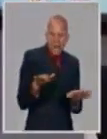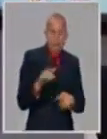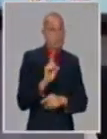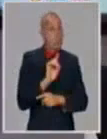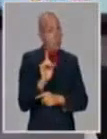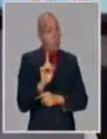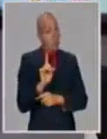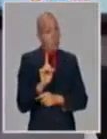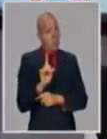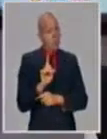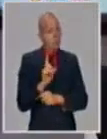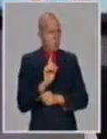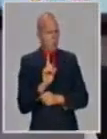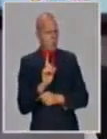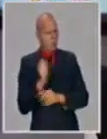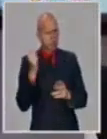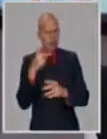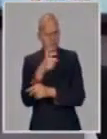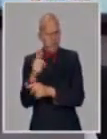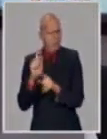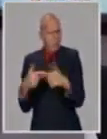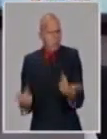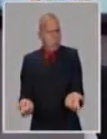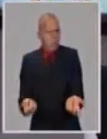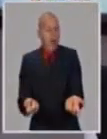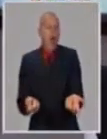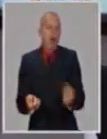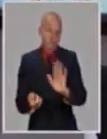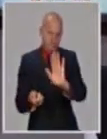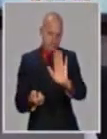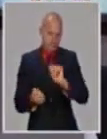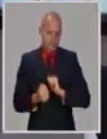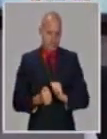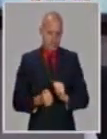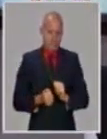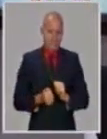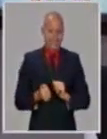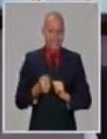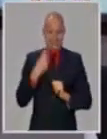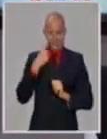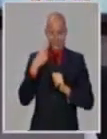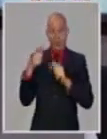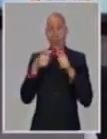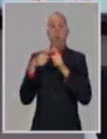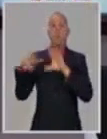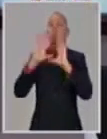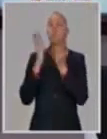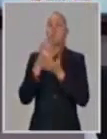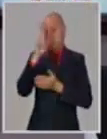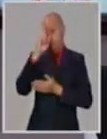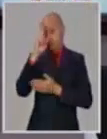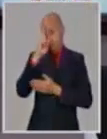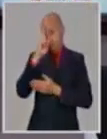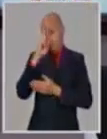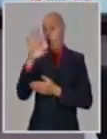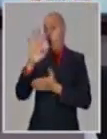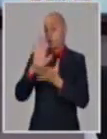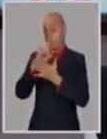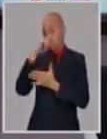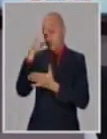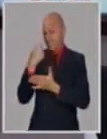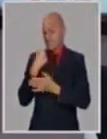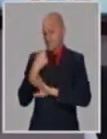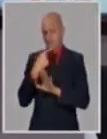sea, nosotros, la referencia de la OMS para nosotros es muy importante y la OMS incluso plantea la posibilidad de hacer estudios